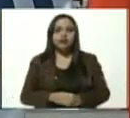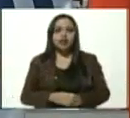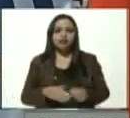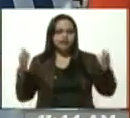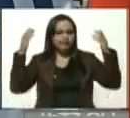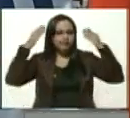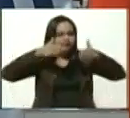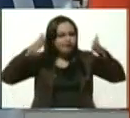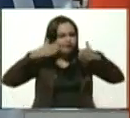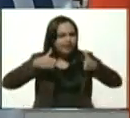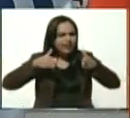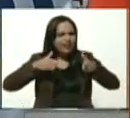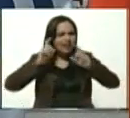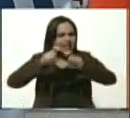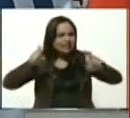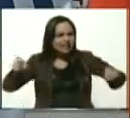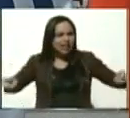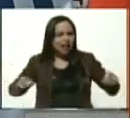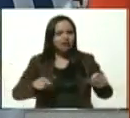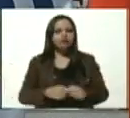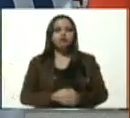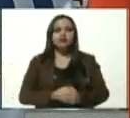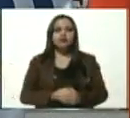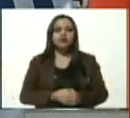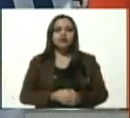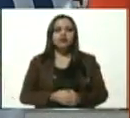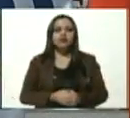nos corresponde, destacar que los